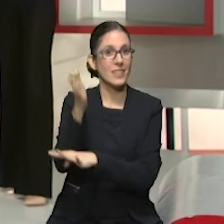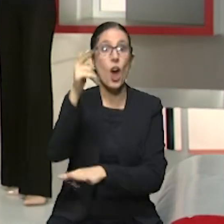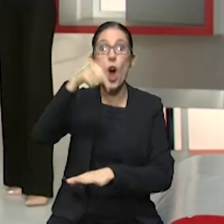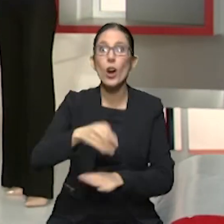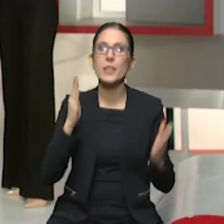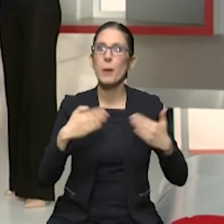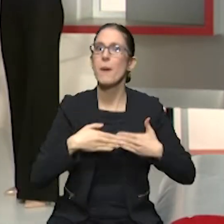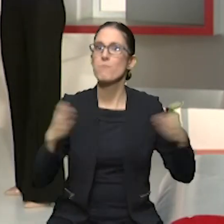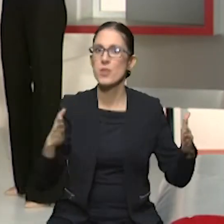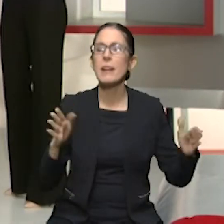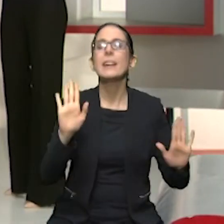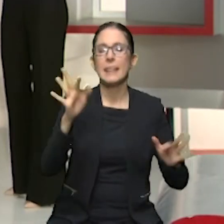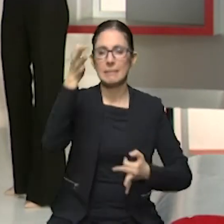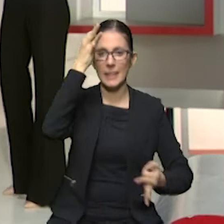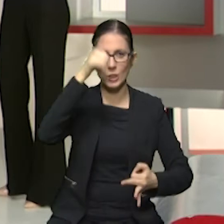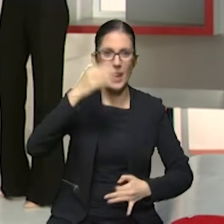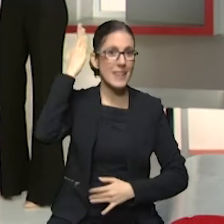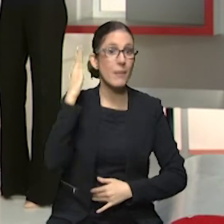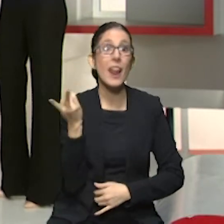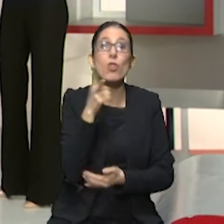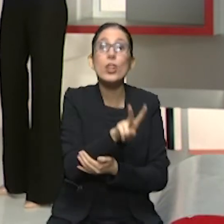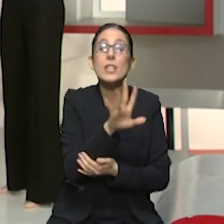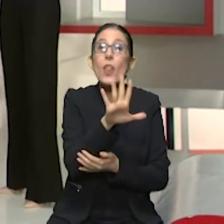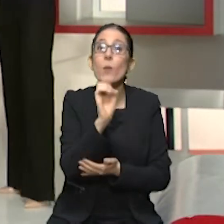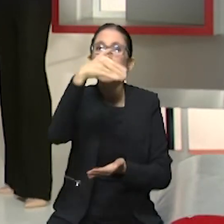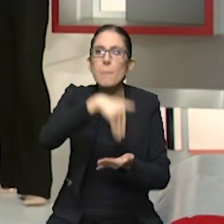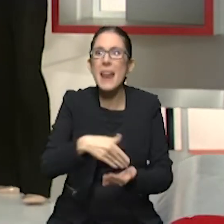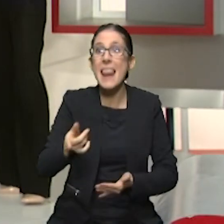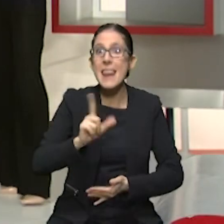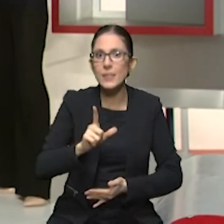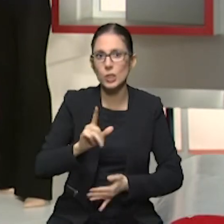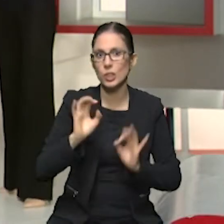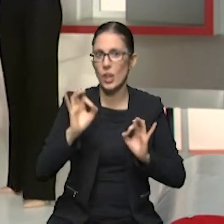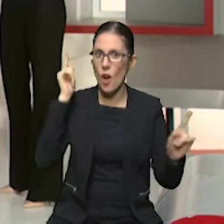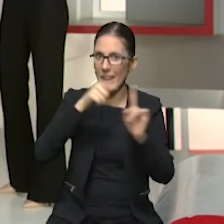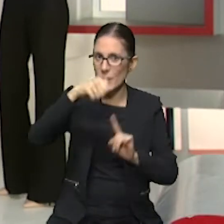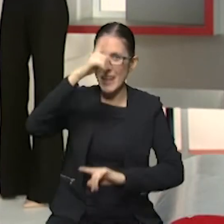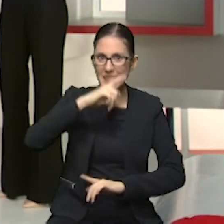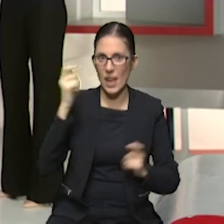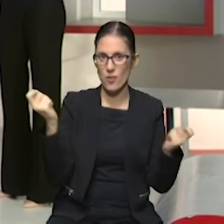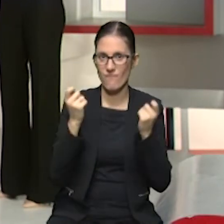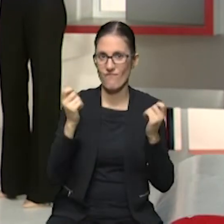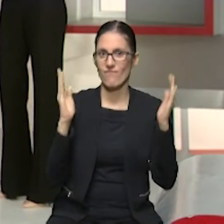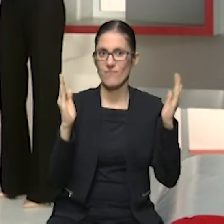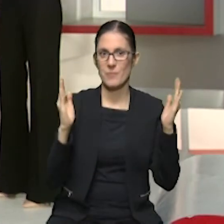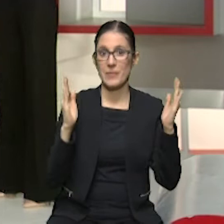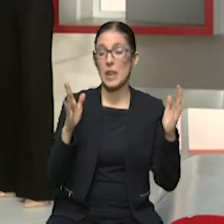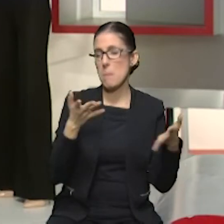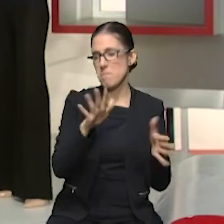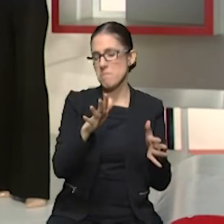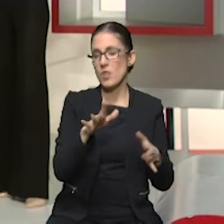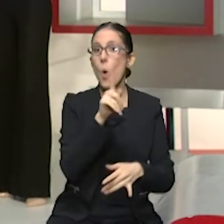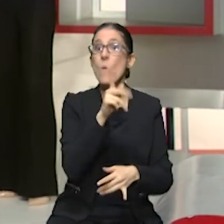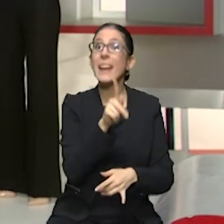Navarra se han producido 250.000 litros para esta campaña. Para que se hagan una idea, de un kilo de manzana